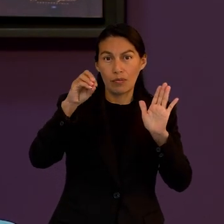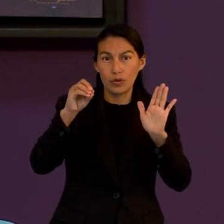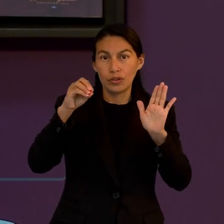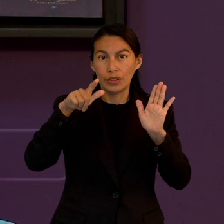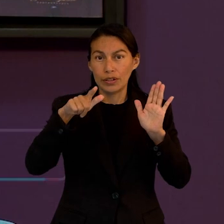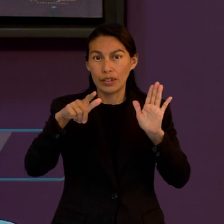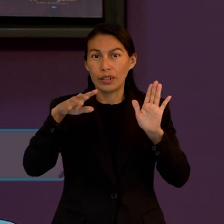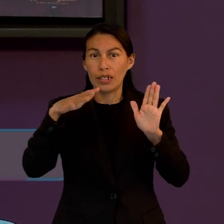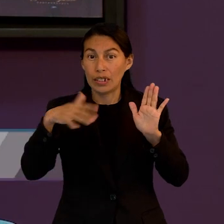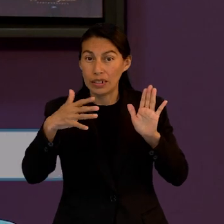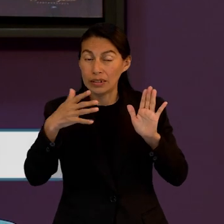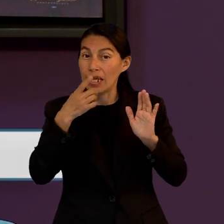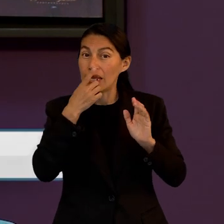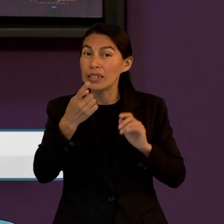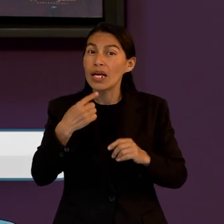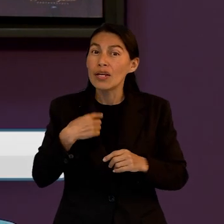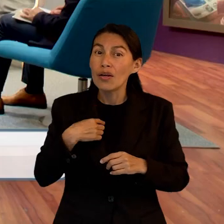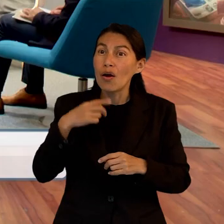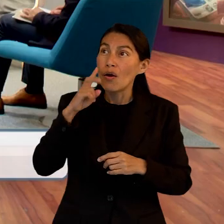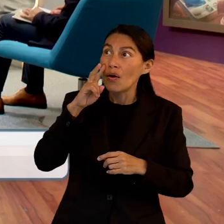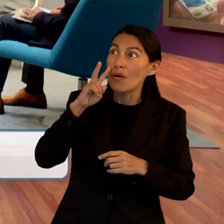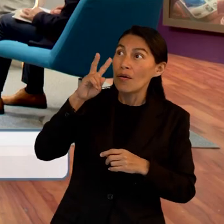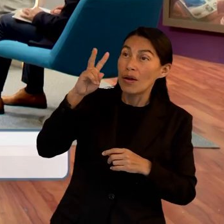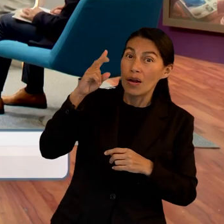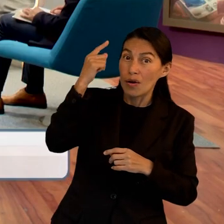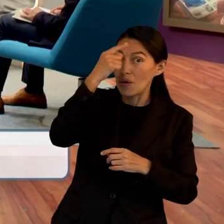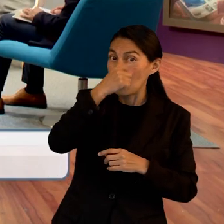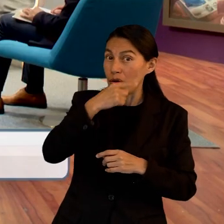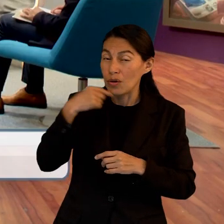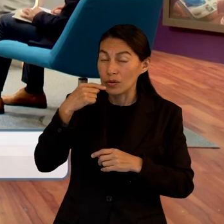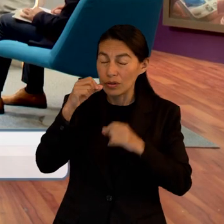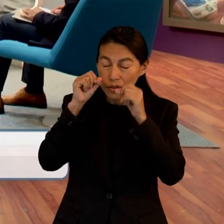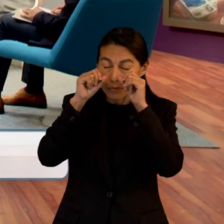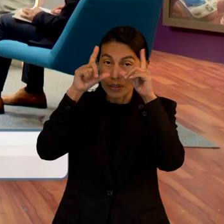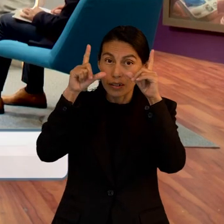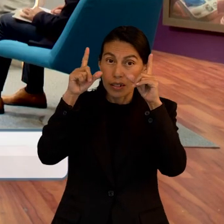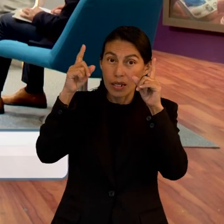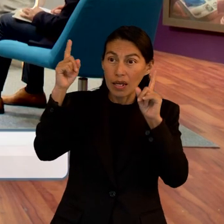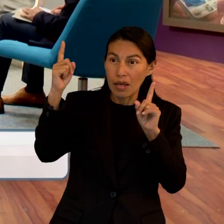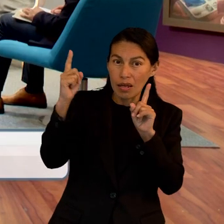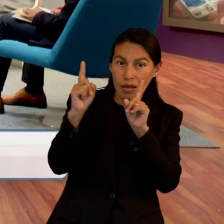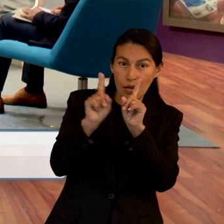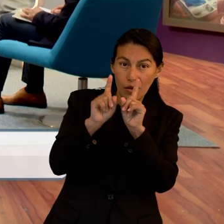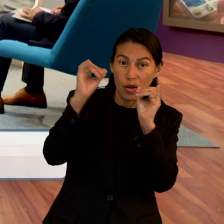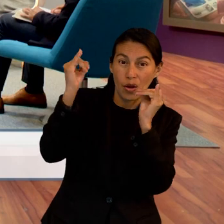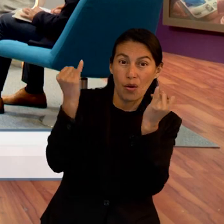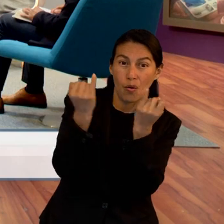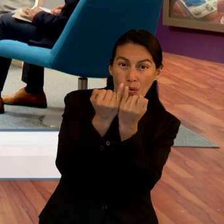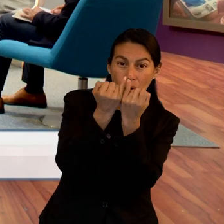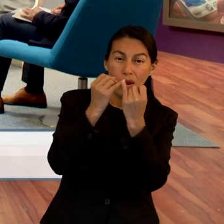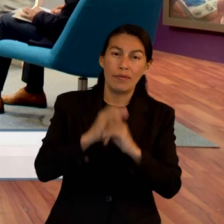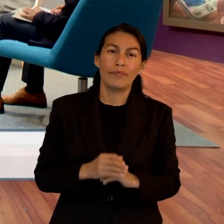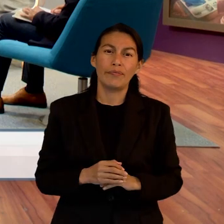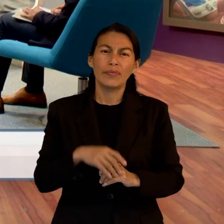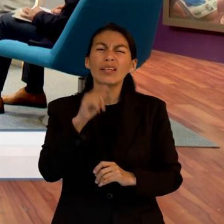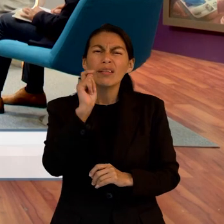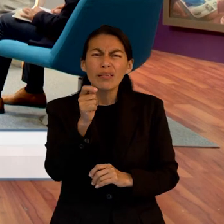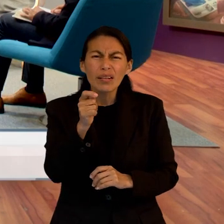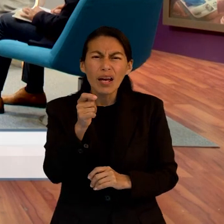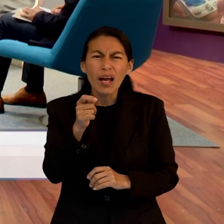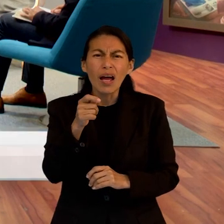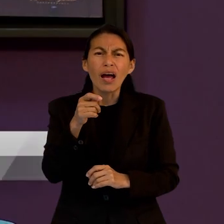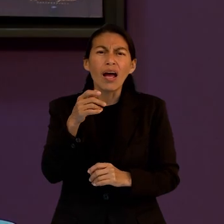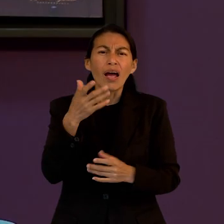que dice en cuanto a mí ver tu rostro en justicia estaré satisfecho cuando despierte a tu semejanza eso significaba